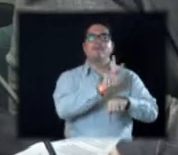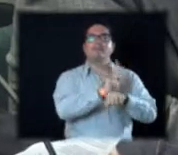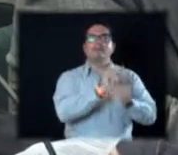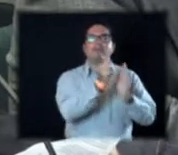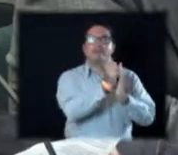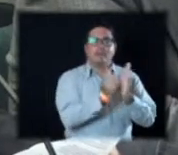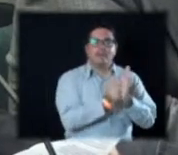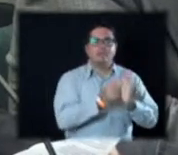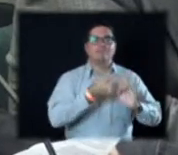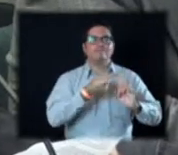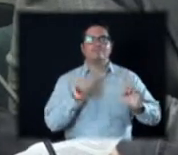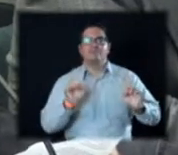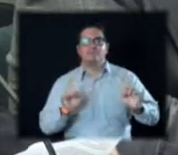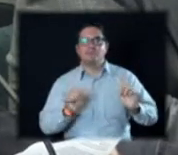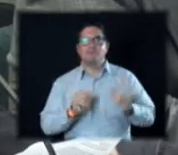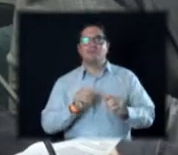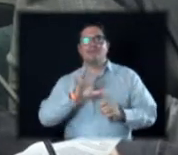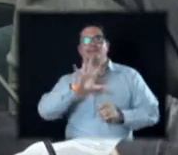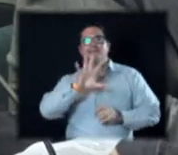de dónde viene.